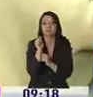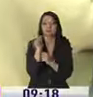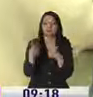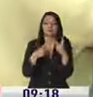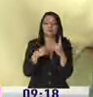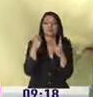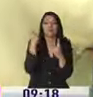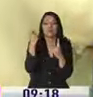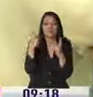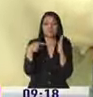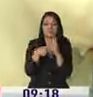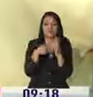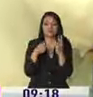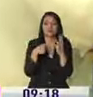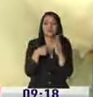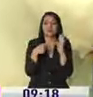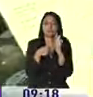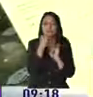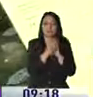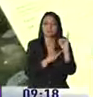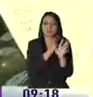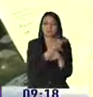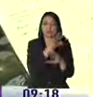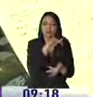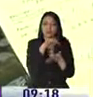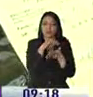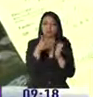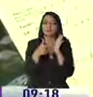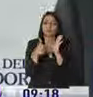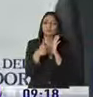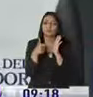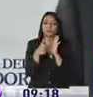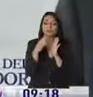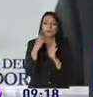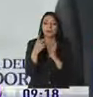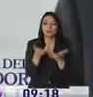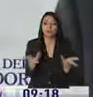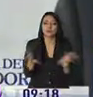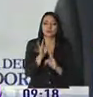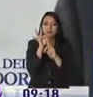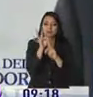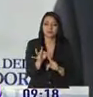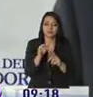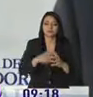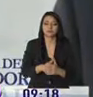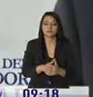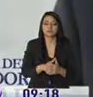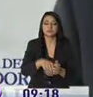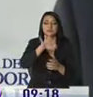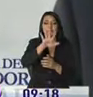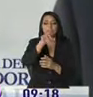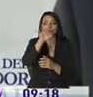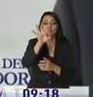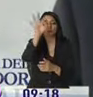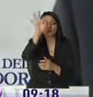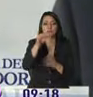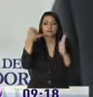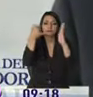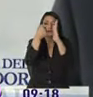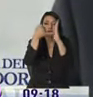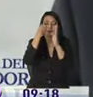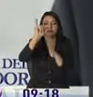arancelarios, las salvaguardias y el impuesto a los consumos especiales. El 51% corresponde al IVA